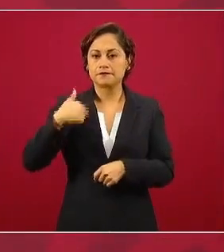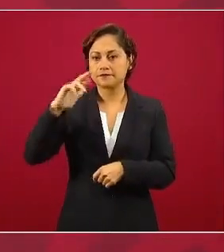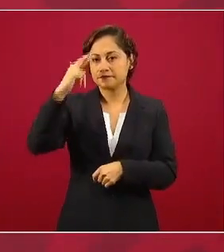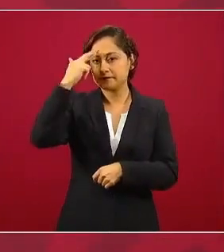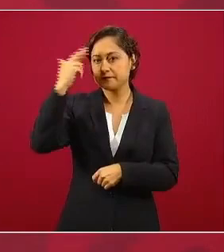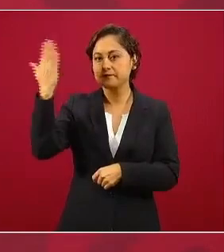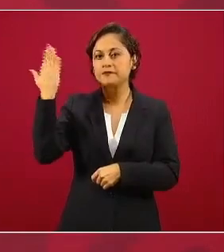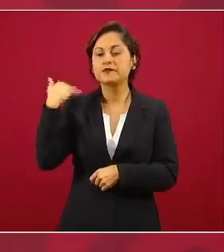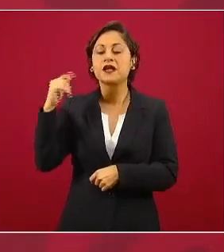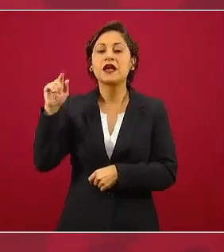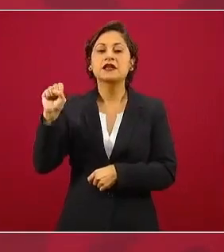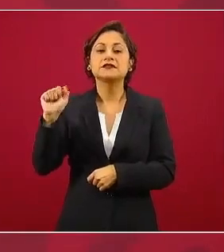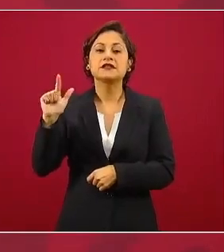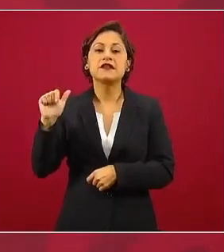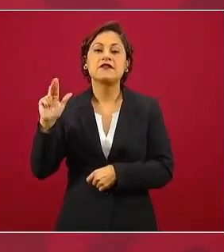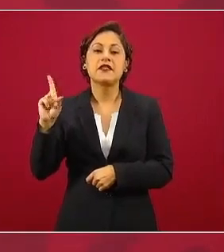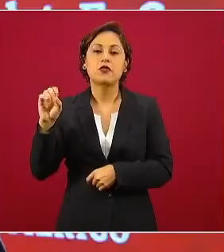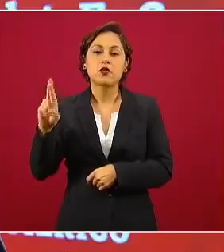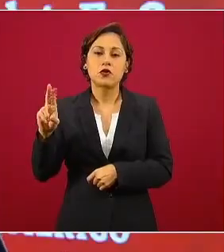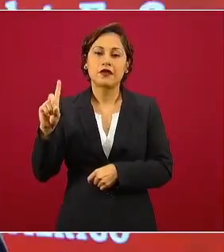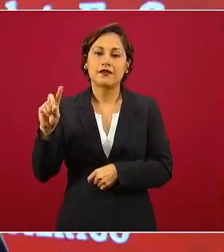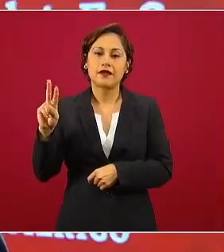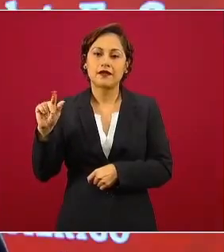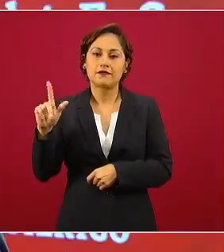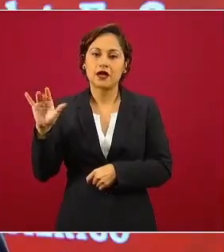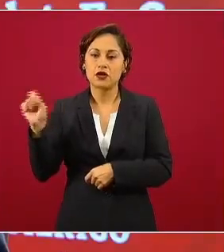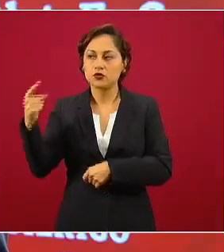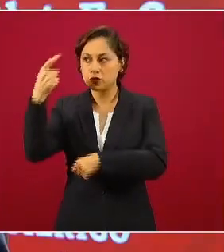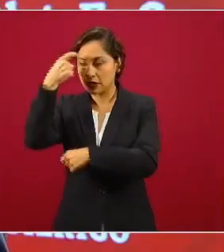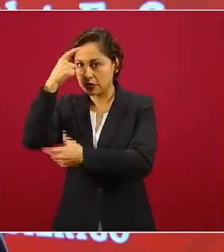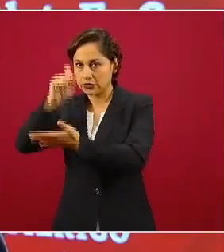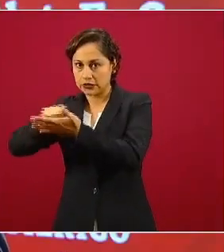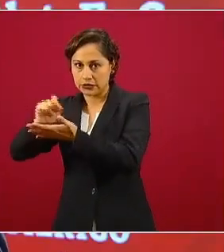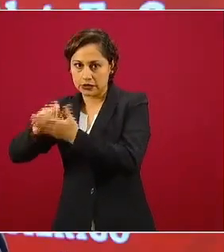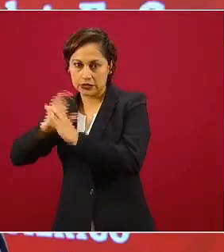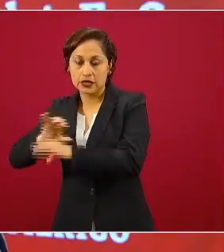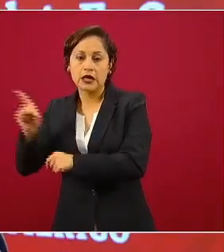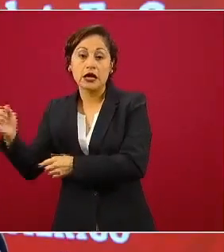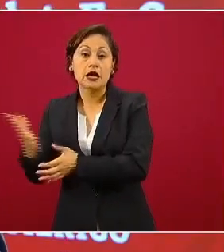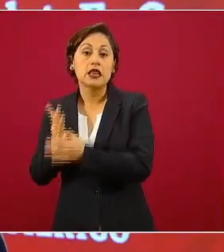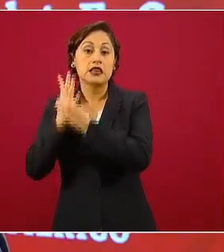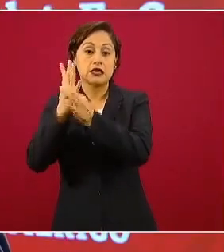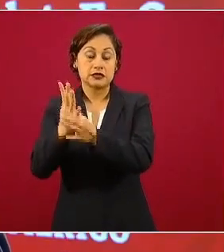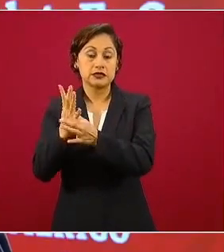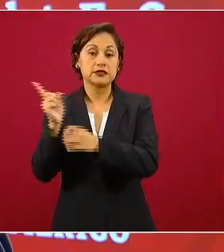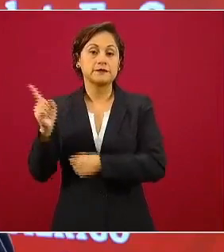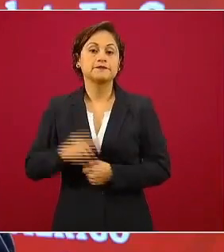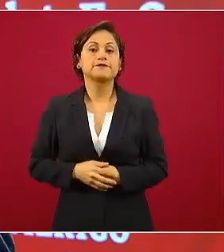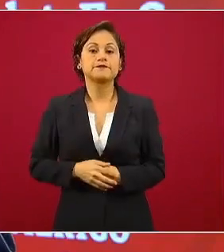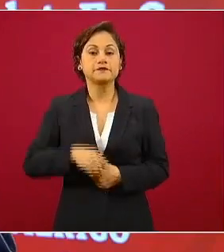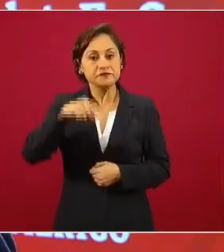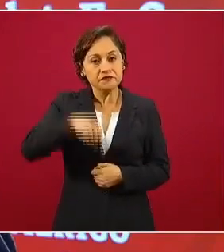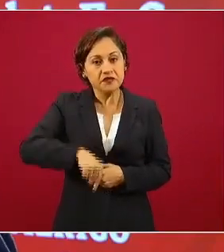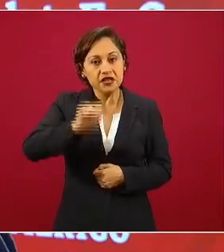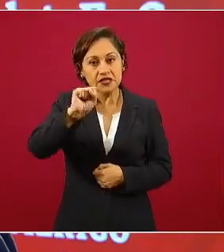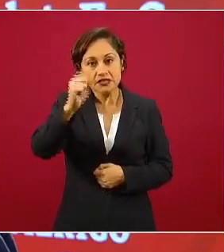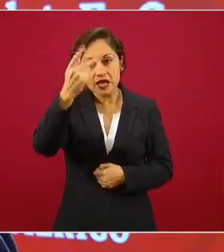Nava, opositor. Decía, aquí en San Luis hay dos periódicos.